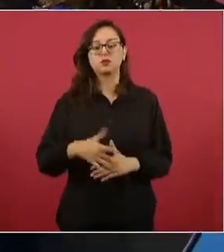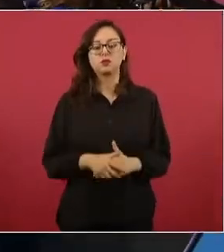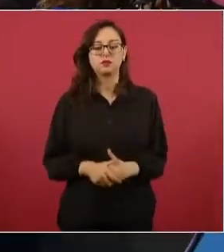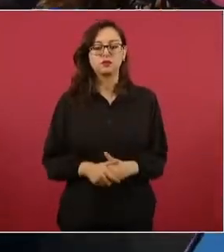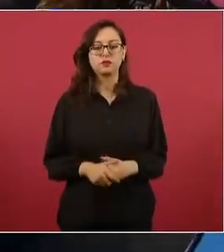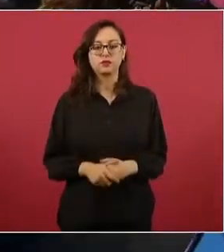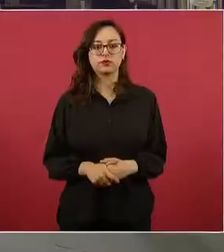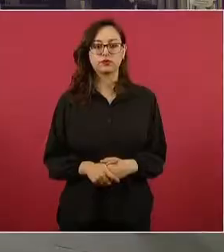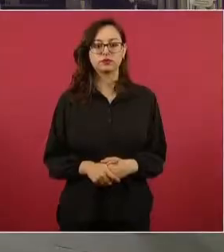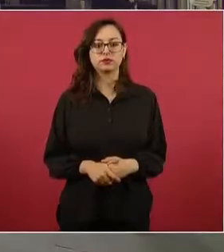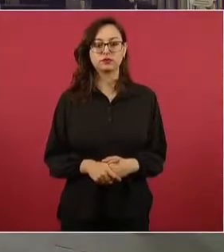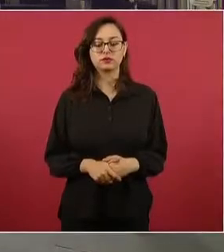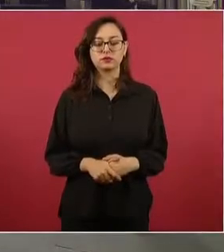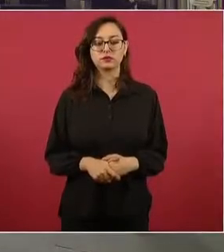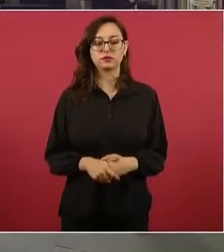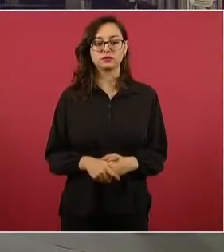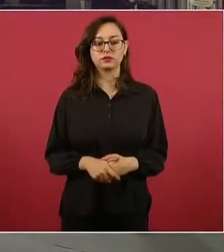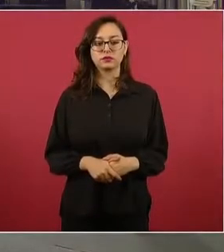Allá,